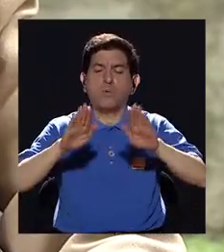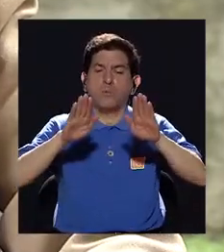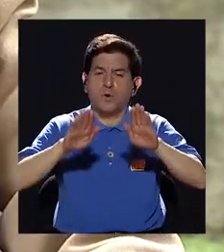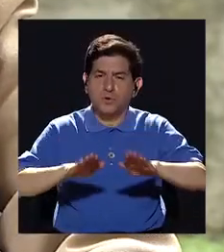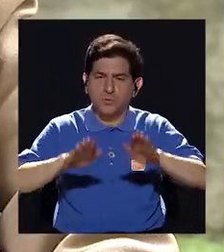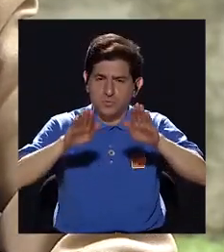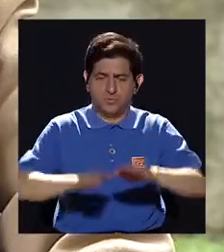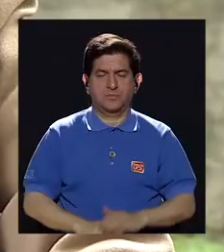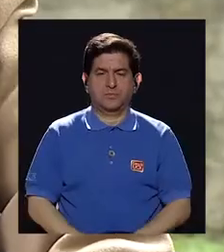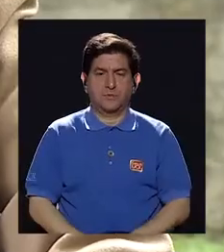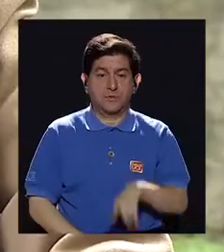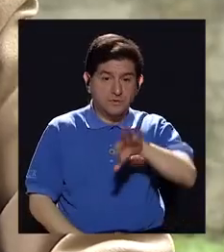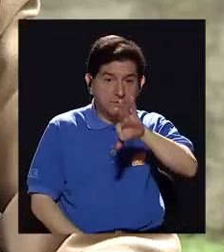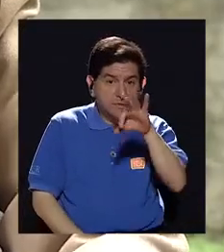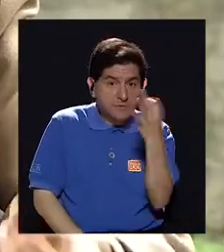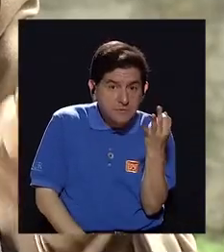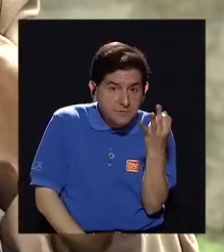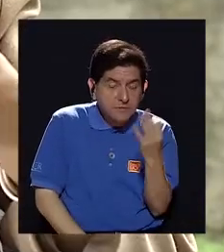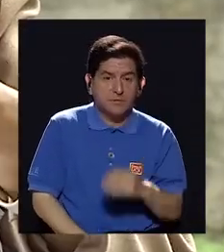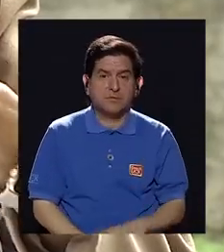movimientos pasivos para que